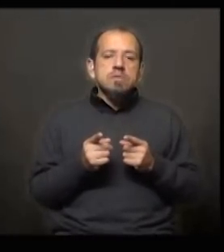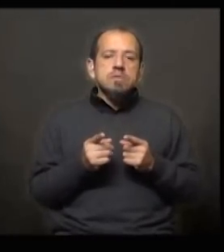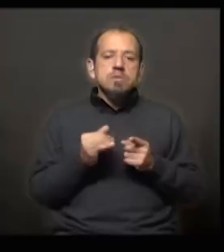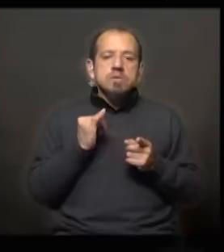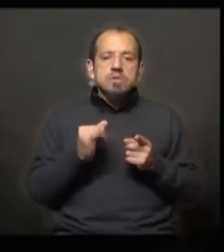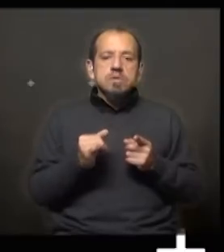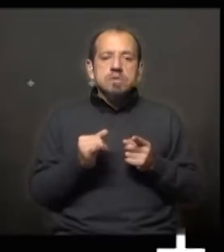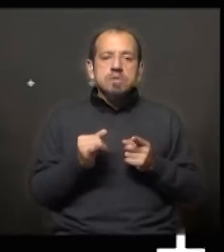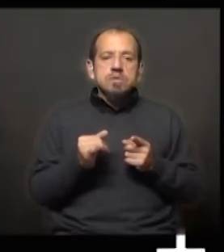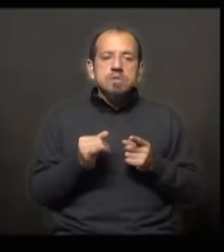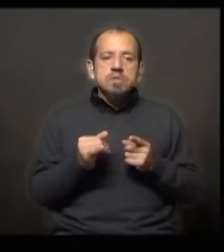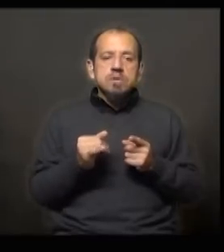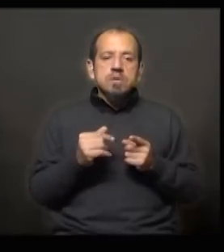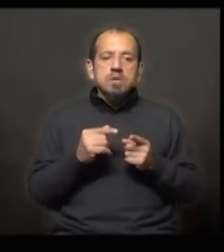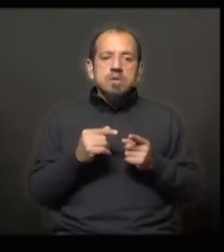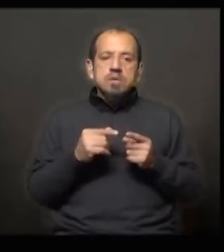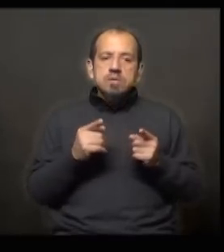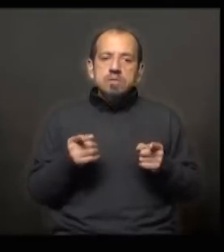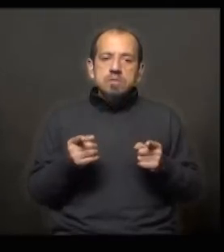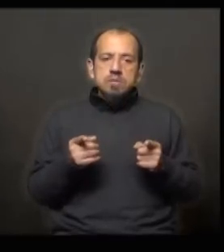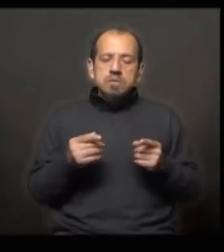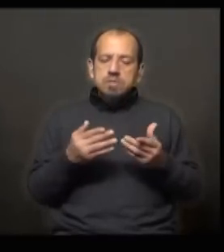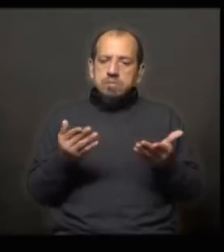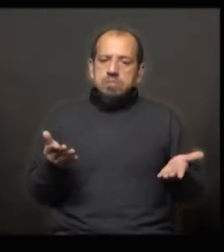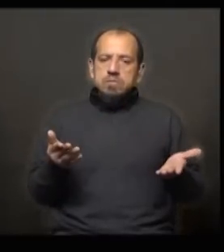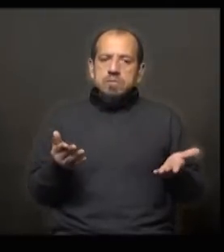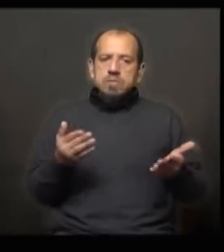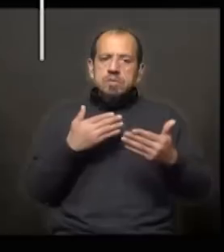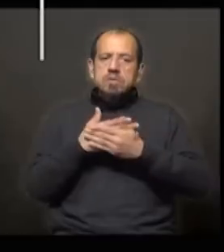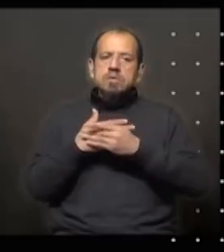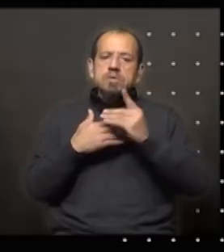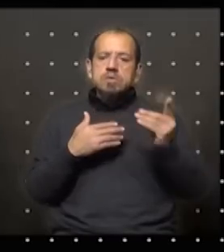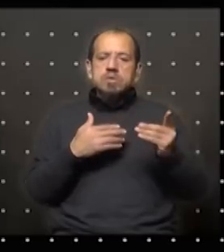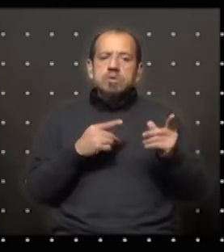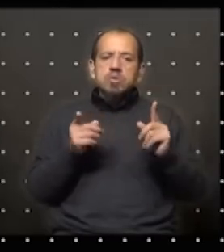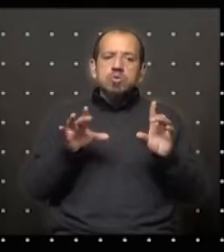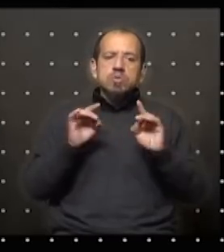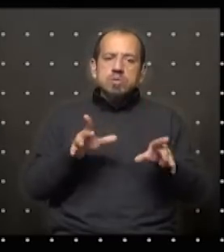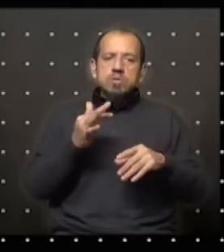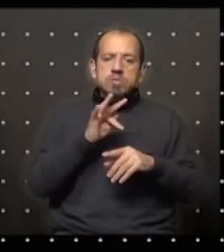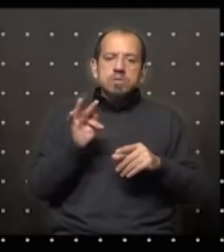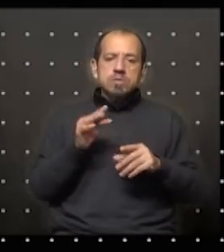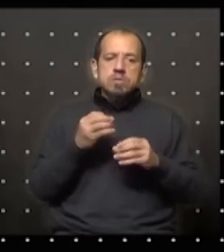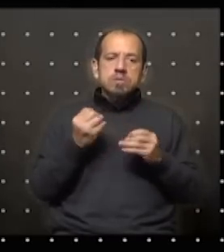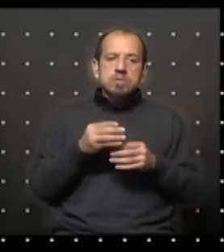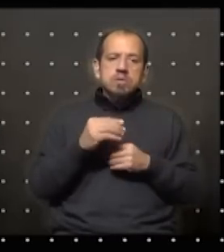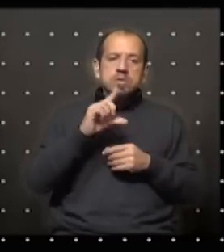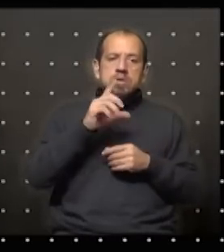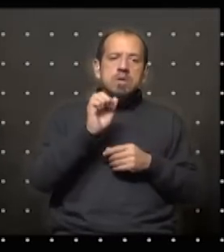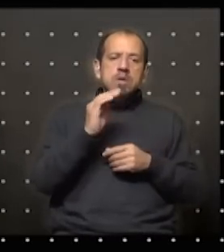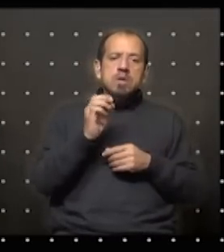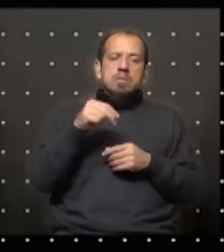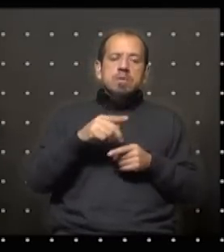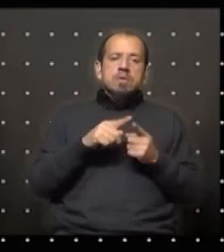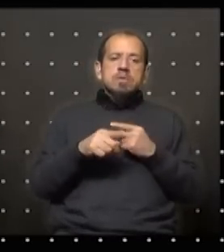se puede ver desde acá es que esto le ha dado mucho alimento a la ultraderecha y no solamente la francesa porque Marín le pen hizo todo un